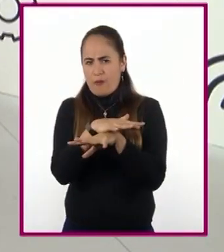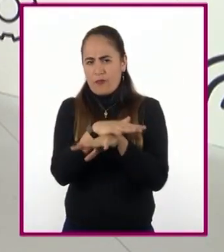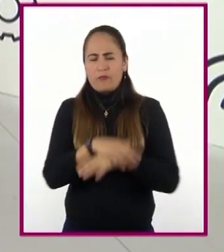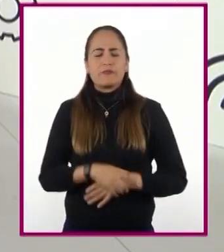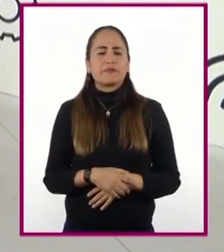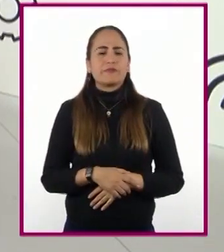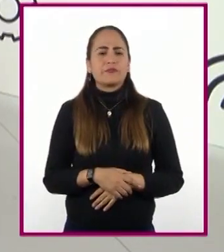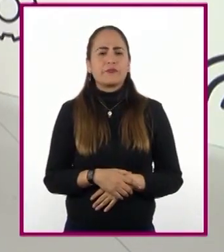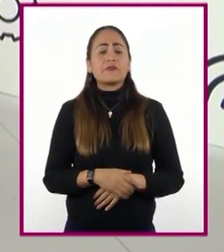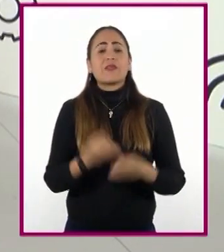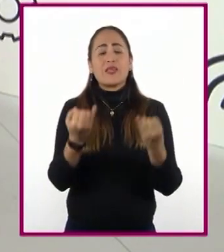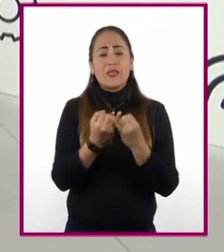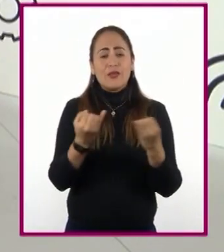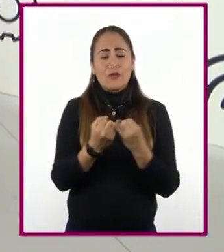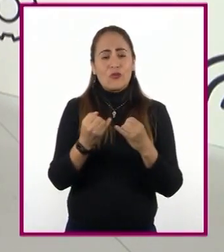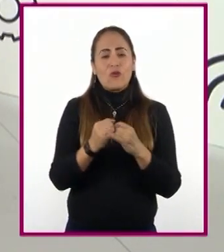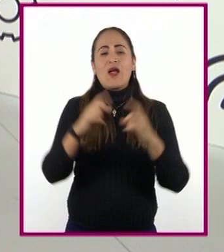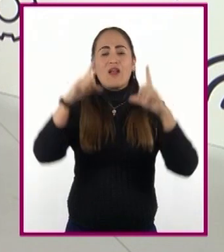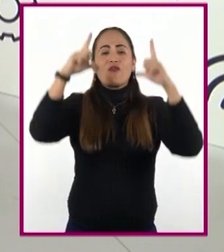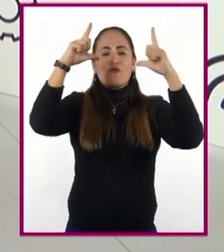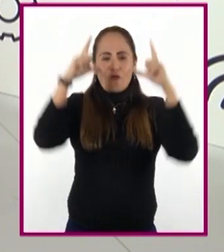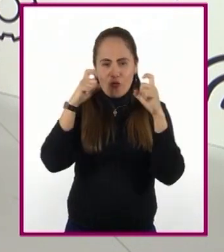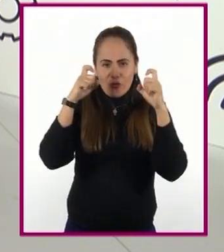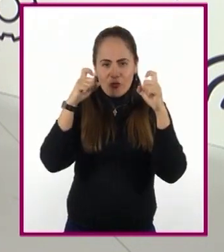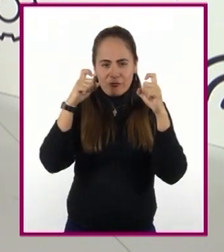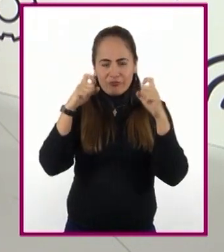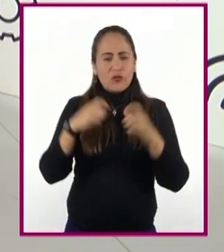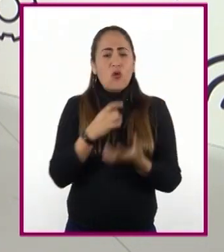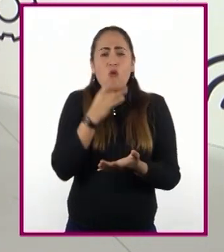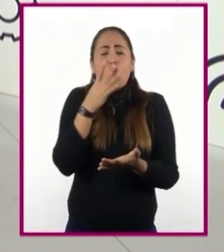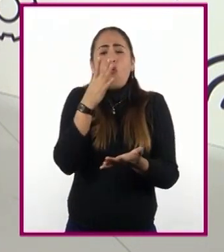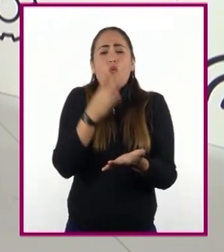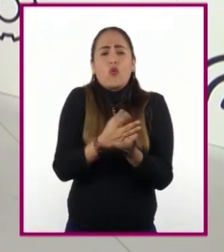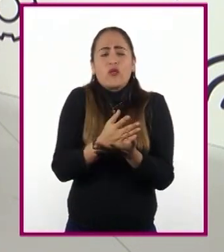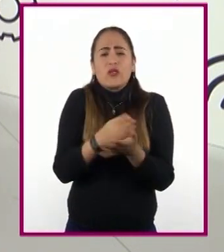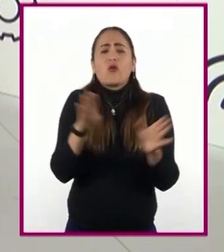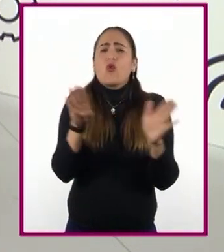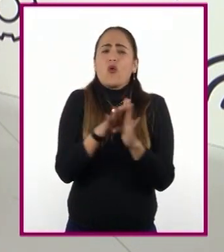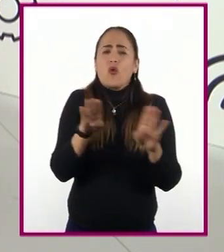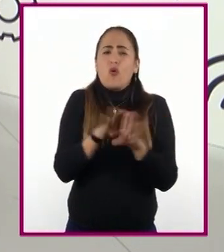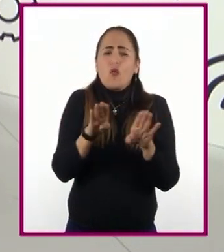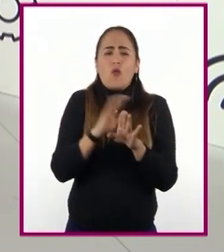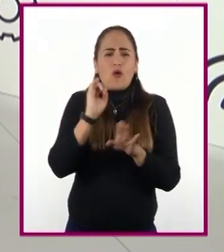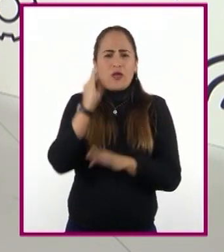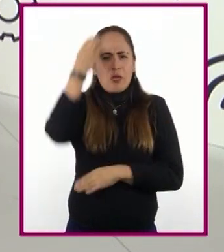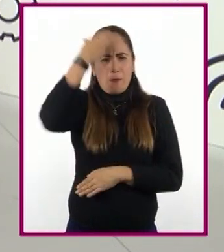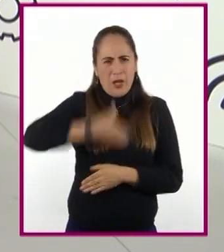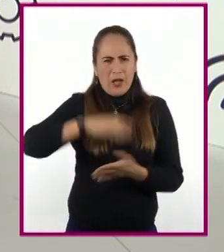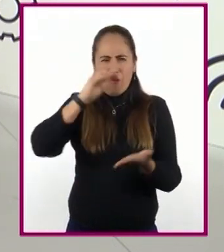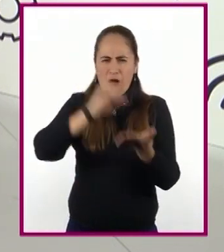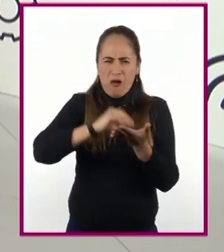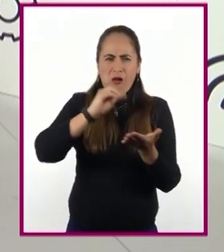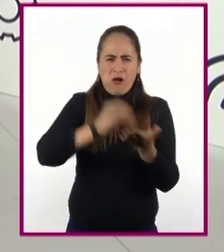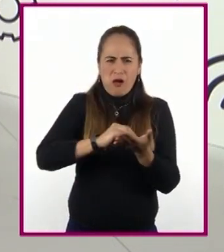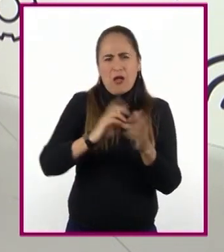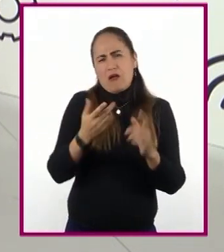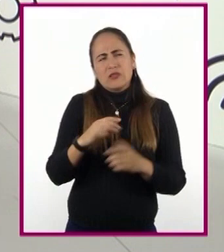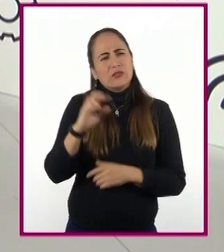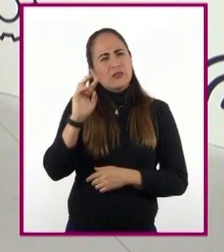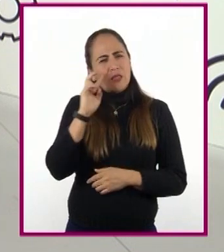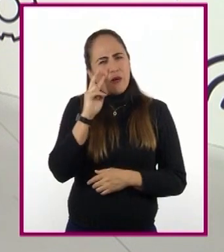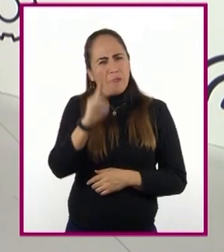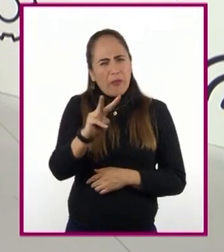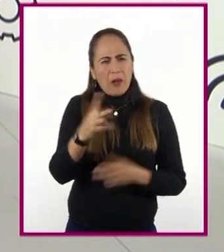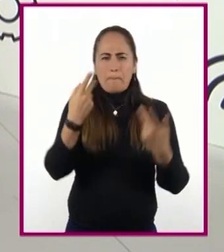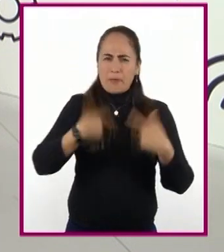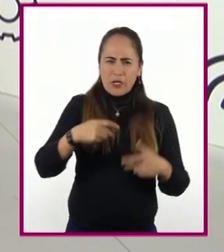Hablemos de la fotografía. En un inicio, la única forma de preservar la imagen de algún objeto, momento, lugar